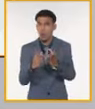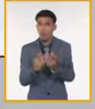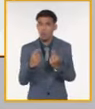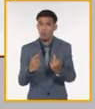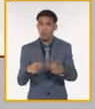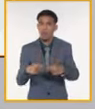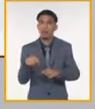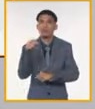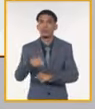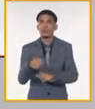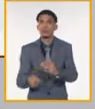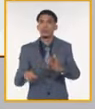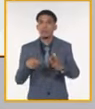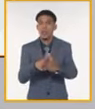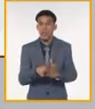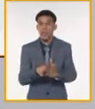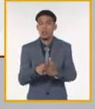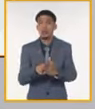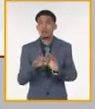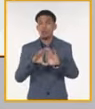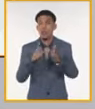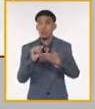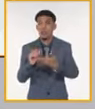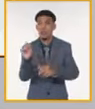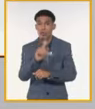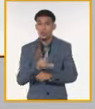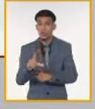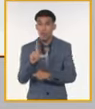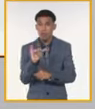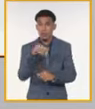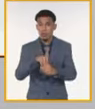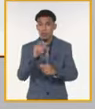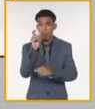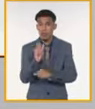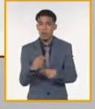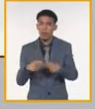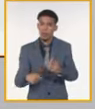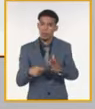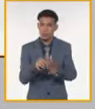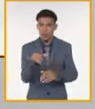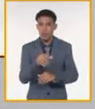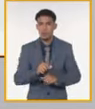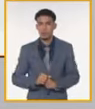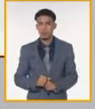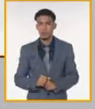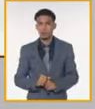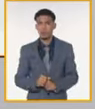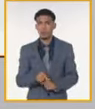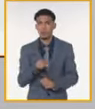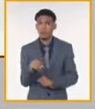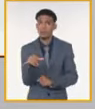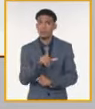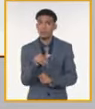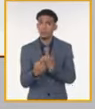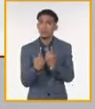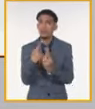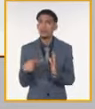ingreso cuánto el impuesto por la seguridad social el impuesto por ingresos personal tiene que retenerlo y aportarlo esos son también